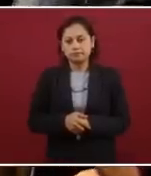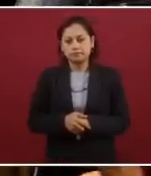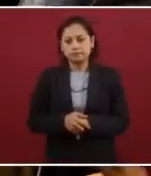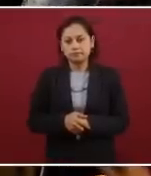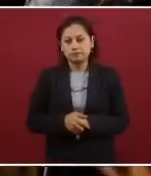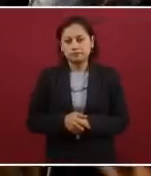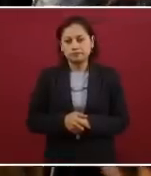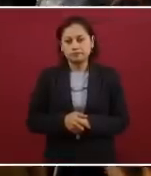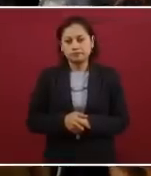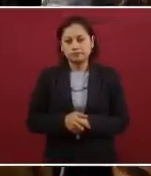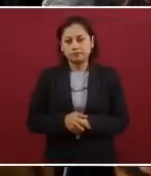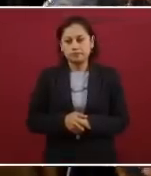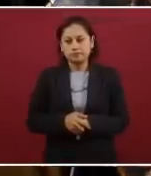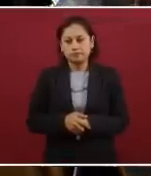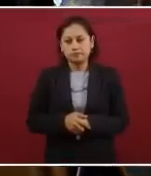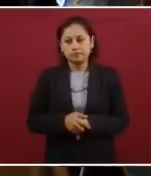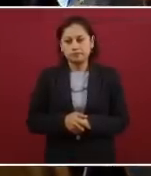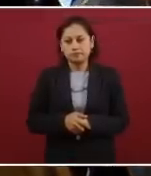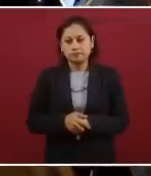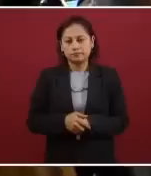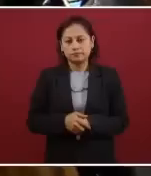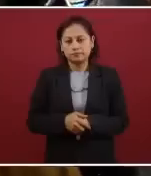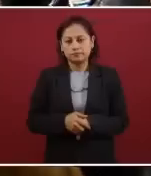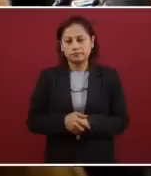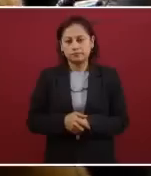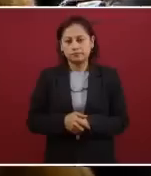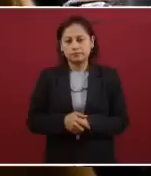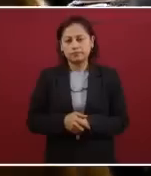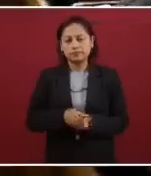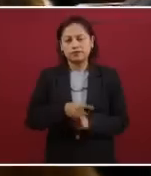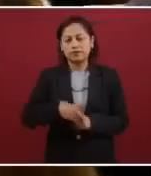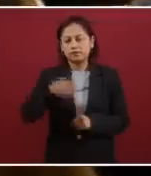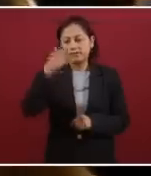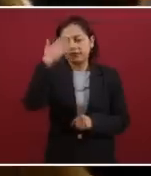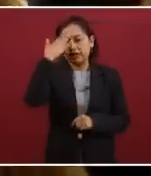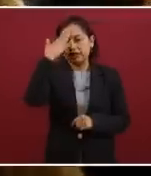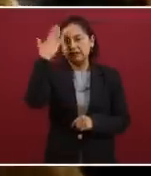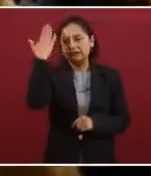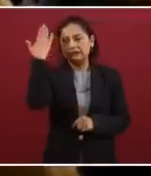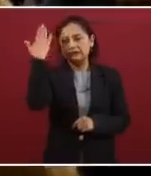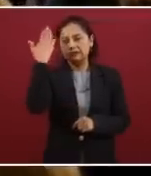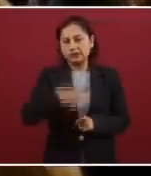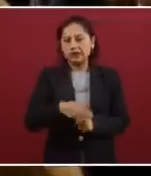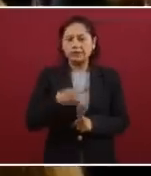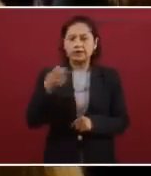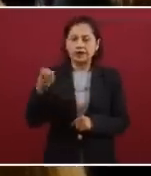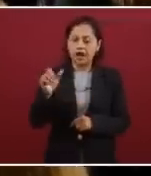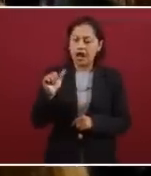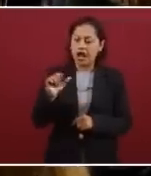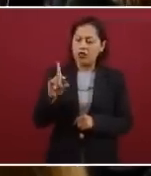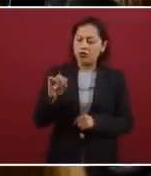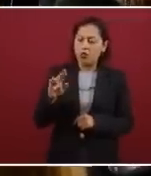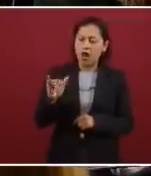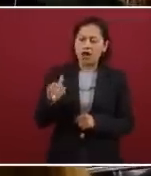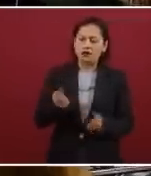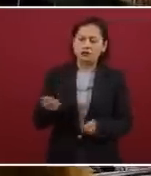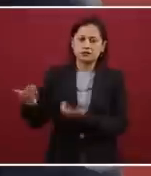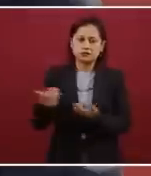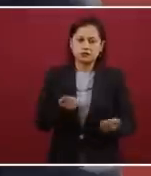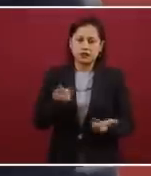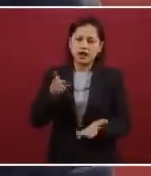uno de los de las áreas de más corrupción en el gobierno. ¿Sí? Estamos